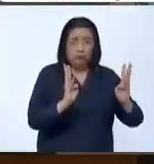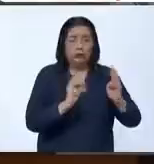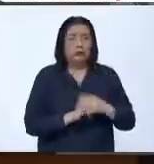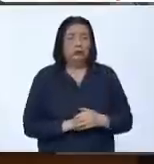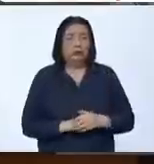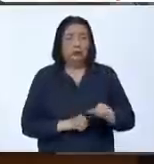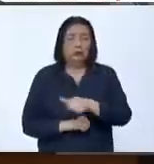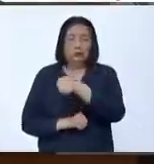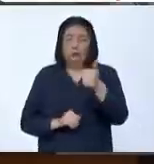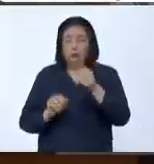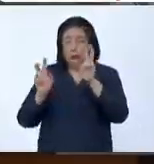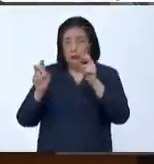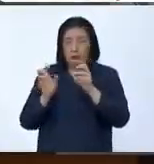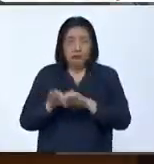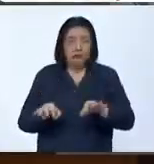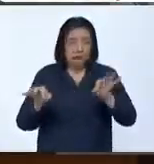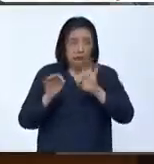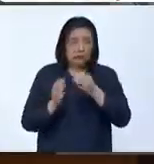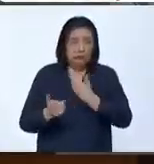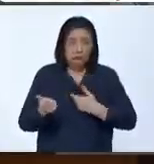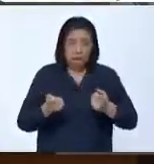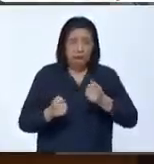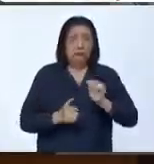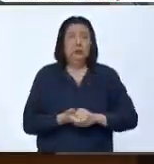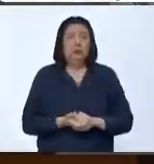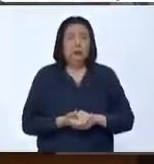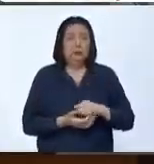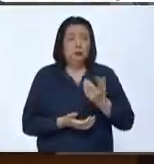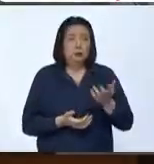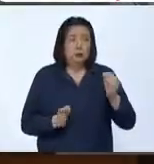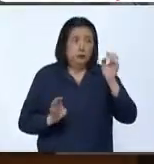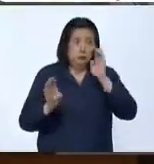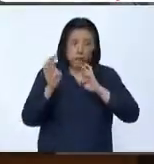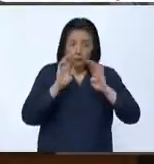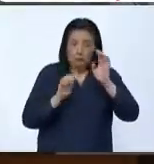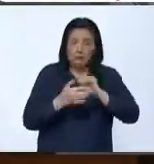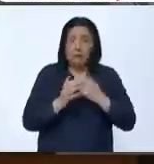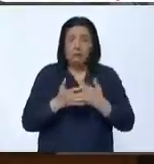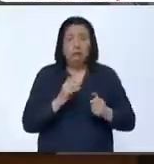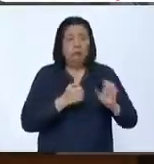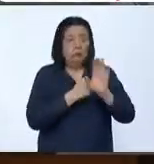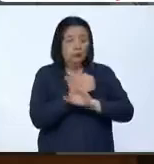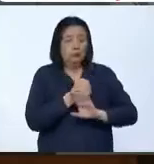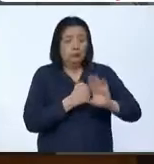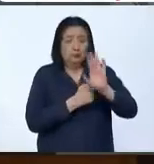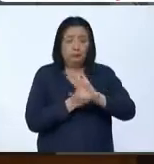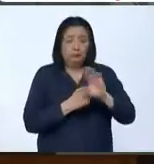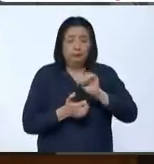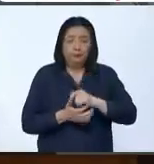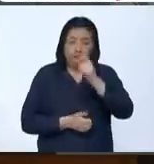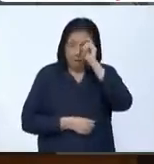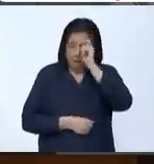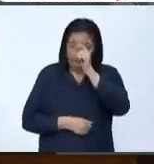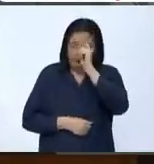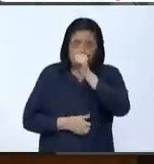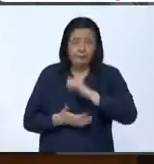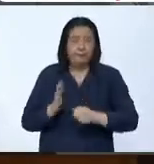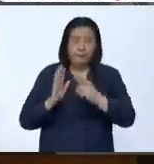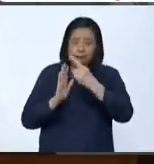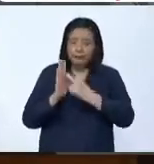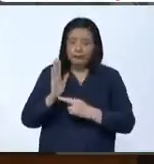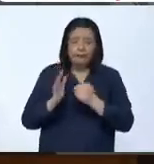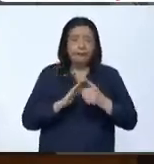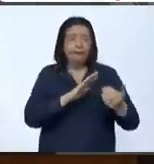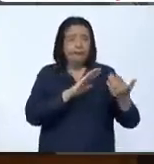otro tema clave de mi gobierno es nuestra preocupación por la protección el reconocimiento y registro